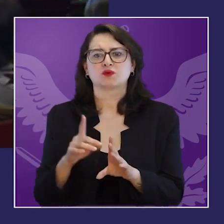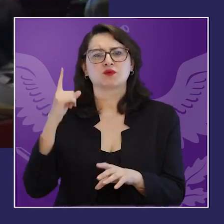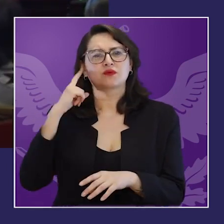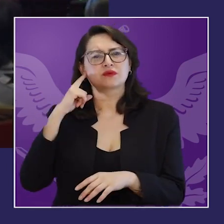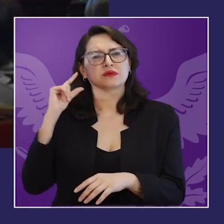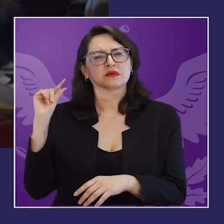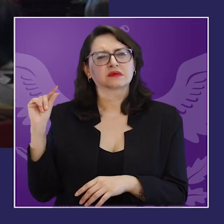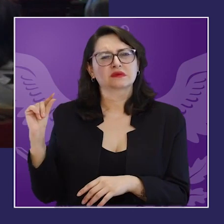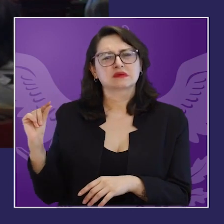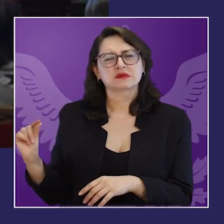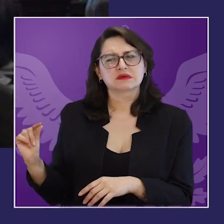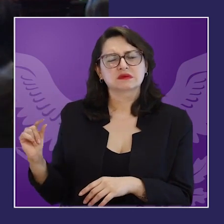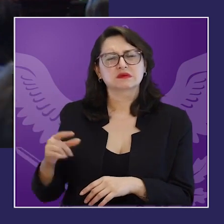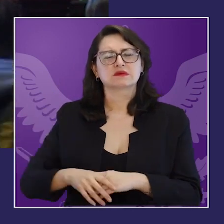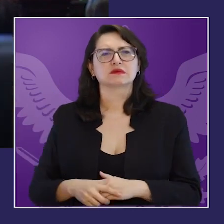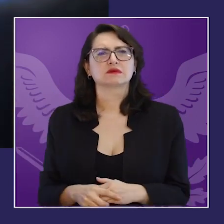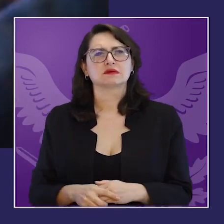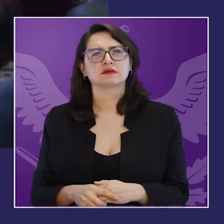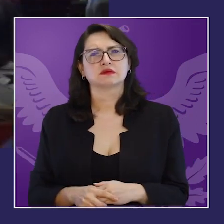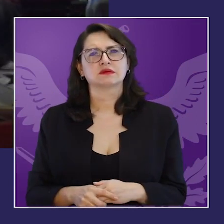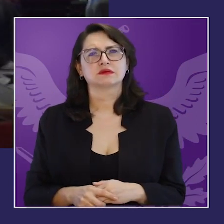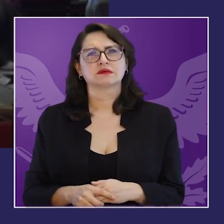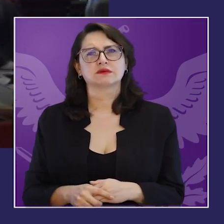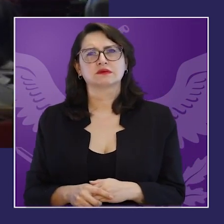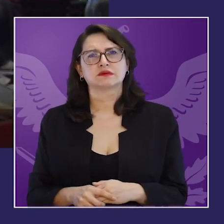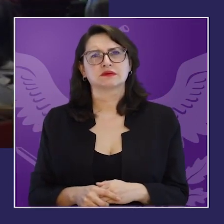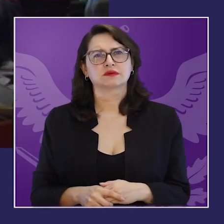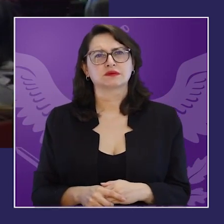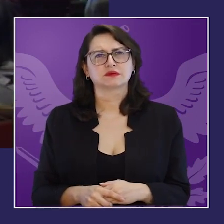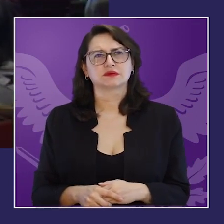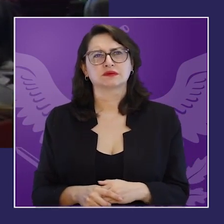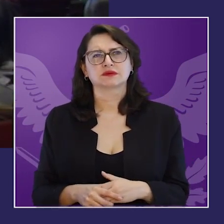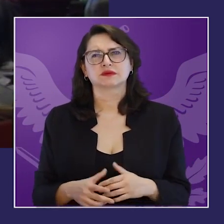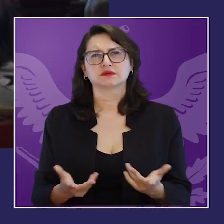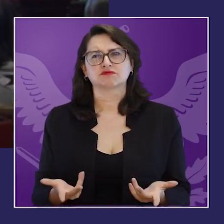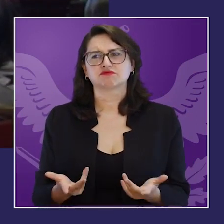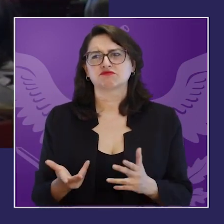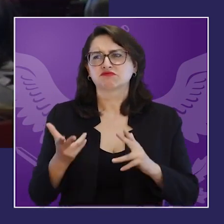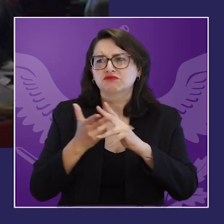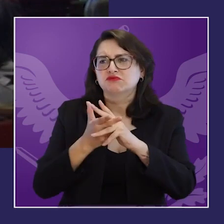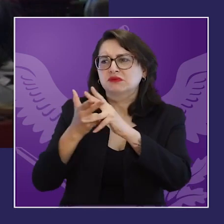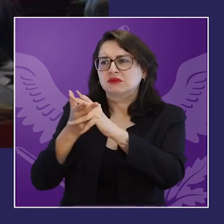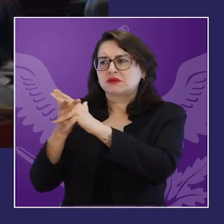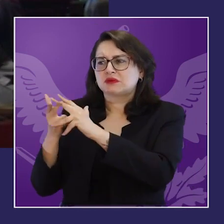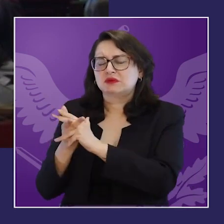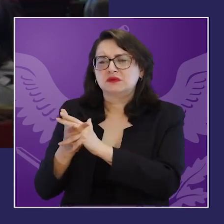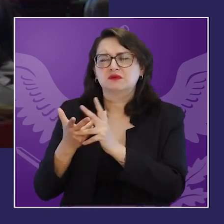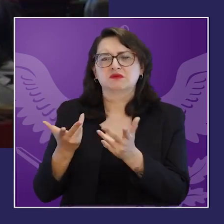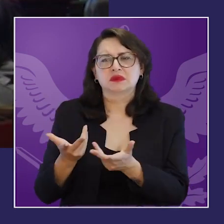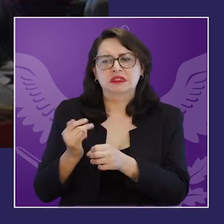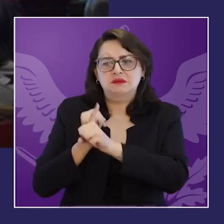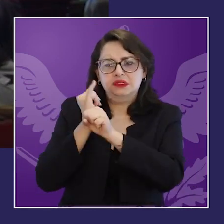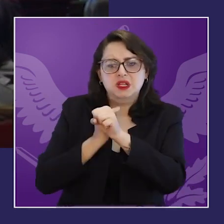de la gravedad de lo anterior concepto, me parece, ¿no? Que creo que estoy interpretándolo así, sino del